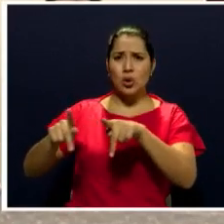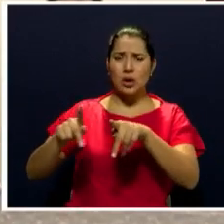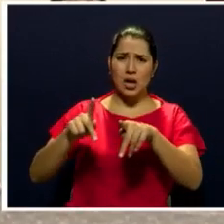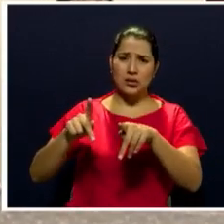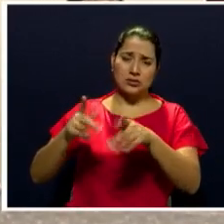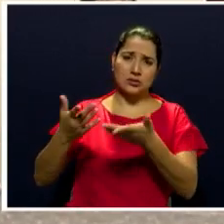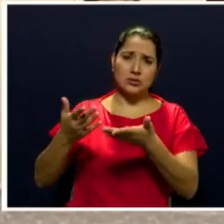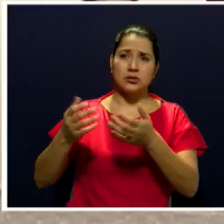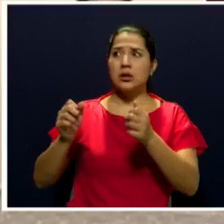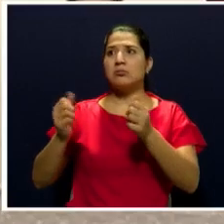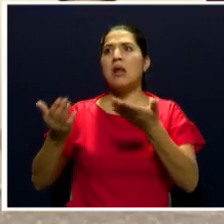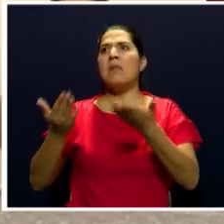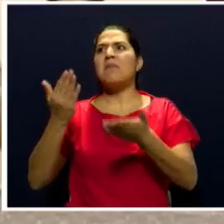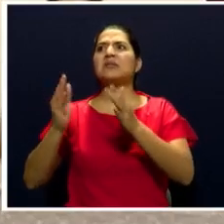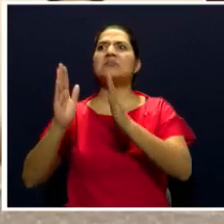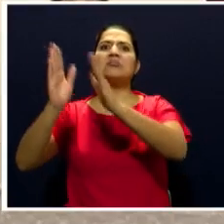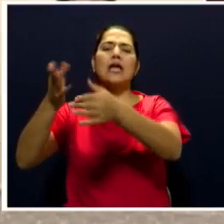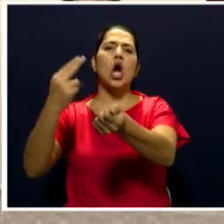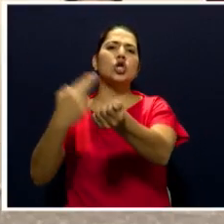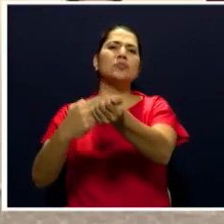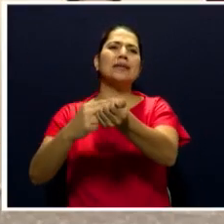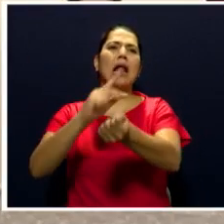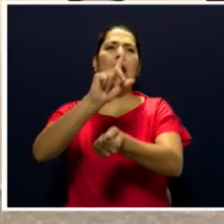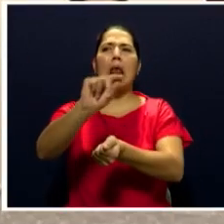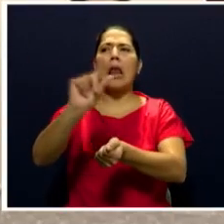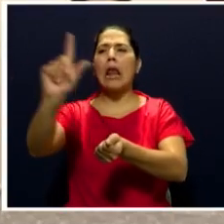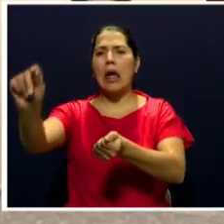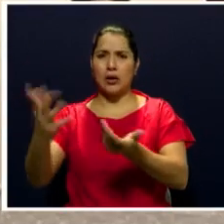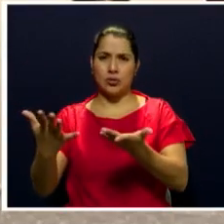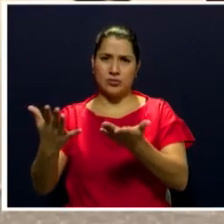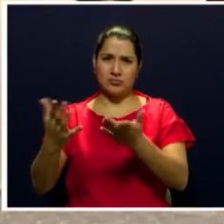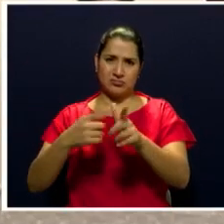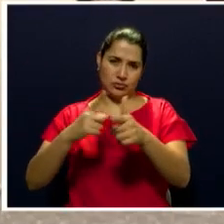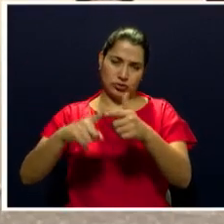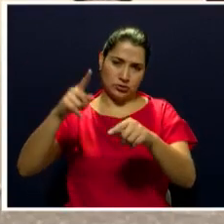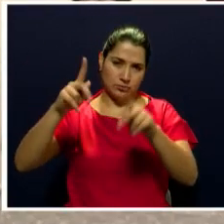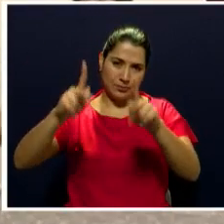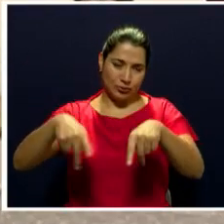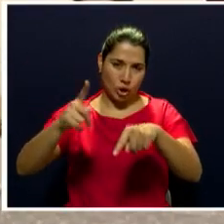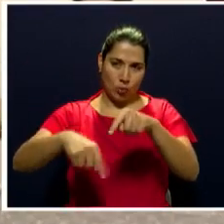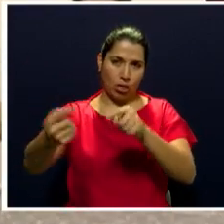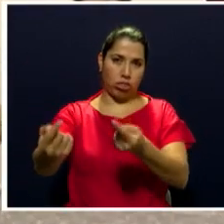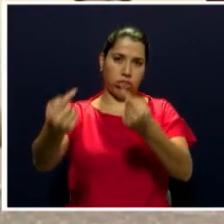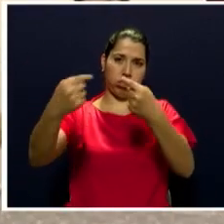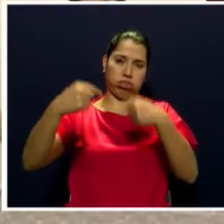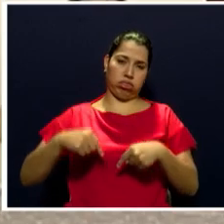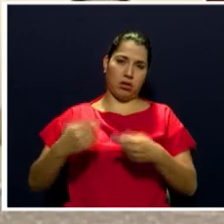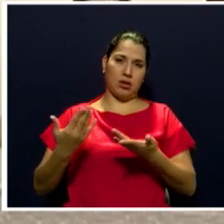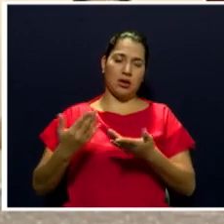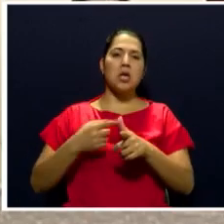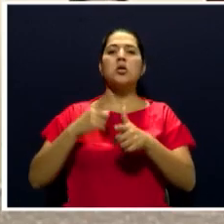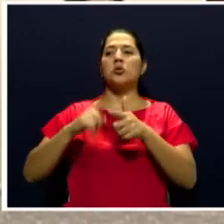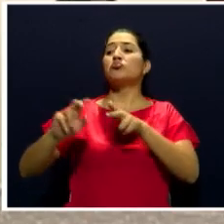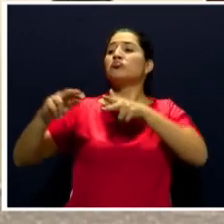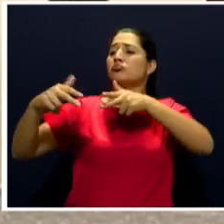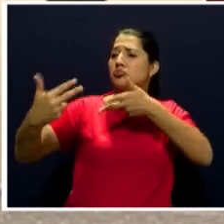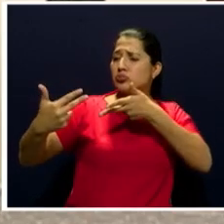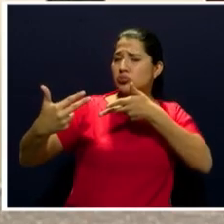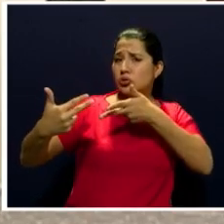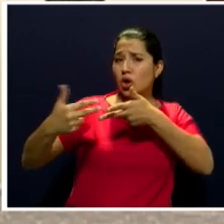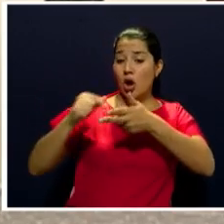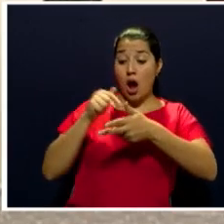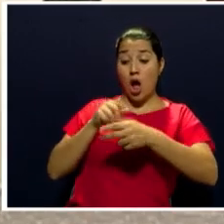un hospital periférico o regional. Y ese comando se dedica a coordinar el traslado de ese paciente